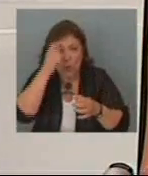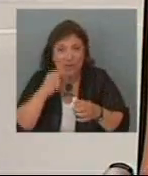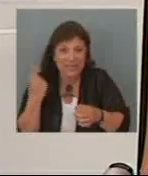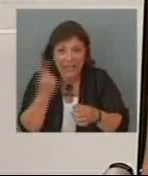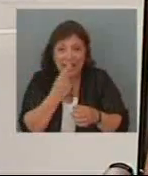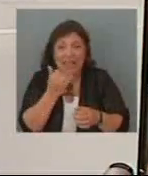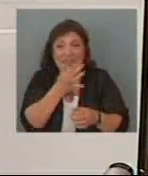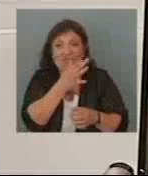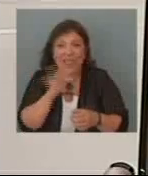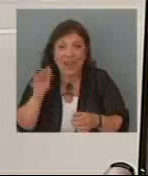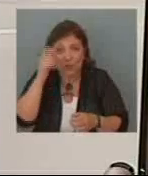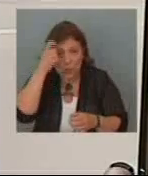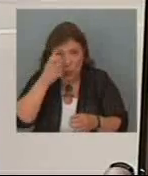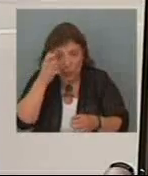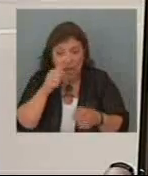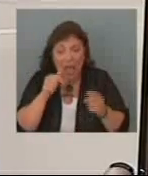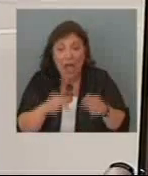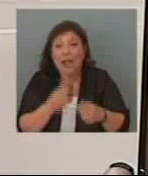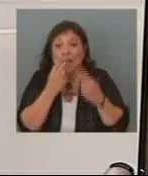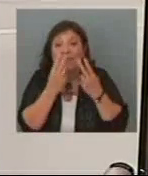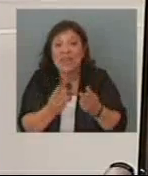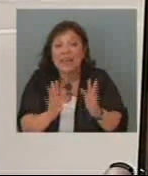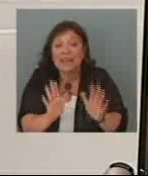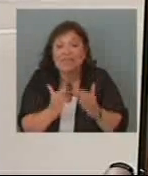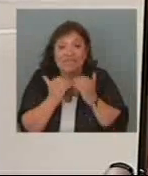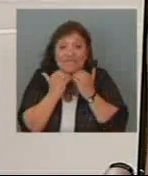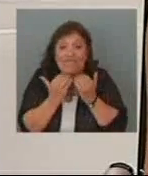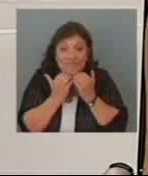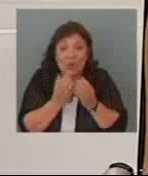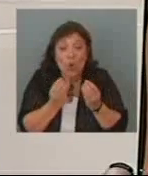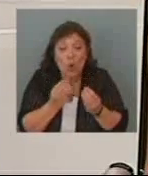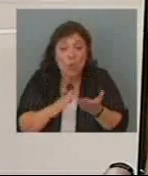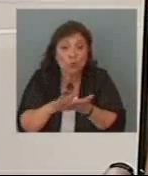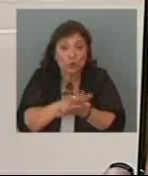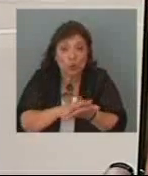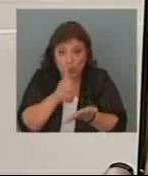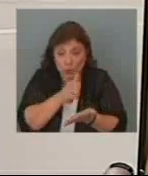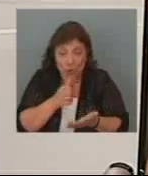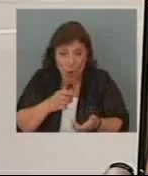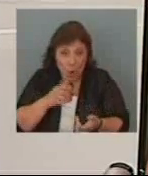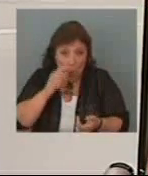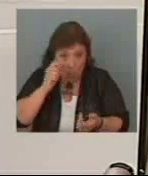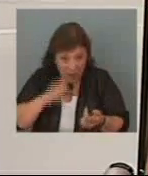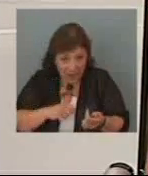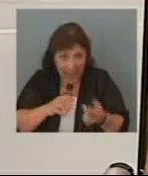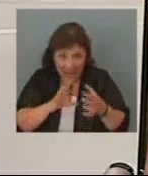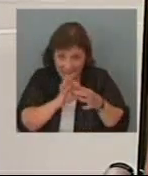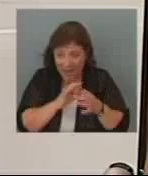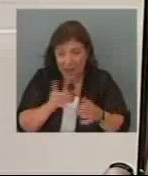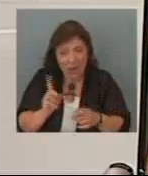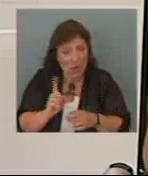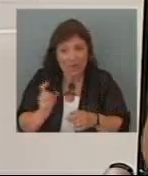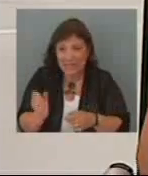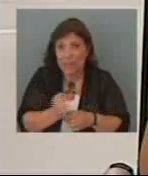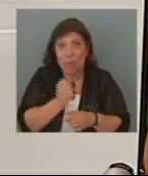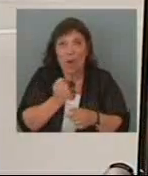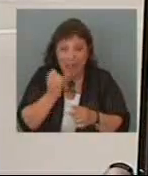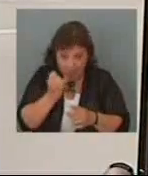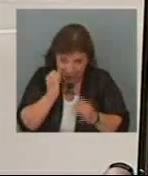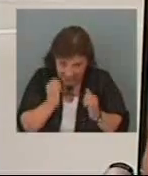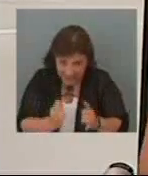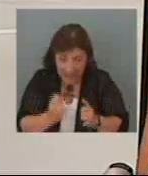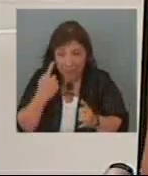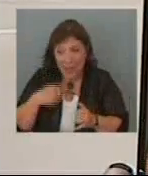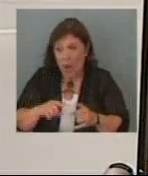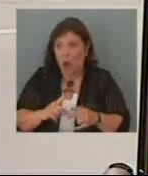Federación Rusa. Habrá que ver de qué manera termina esta crisis. Yo creo que para la Unión Europea Ucrania es importante, pero no tan esencial como